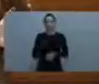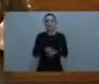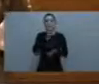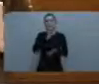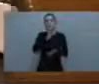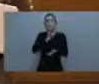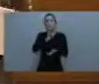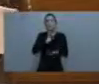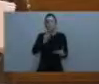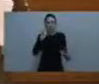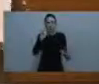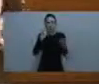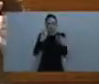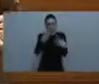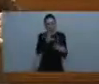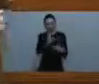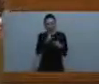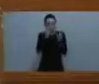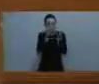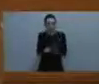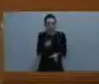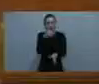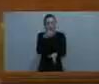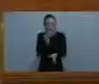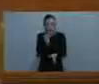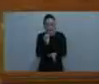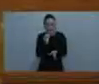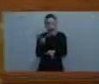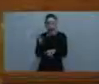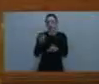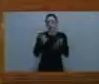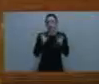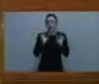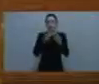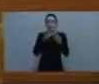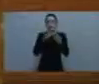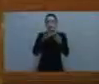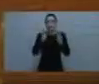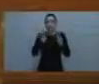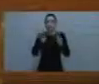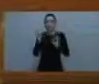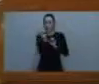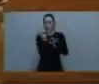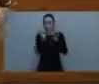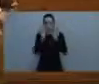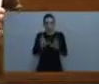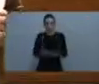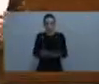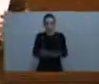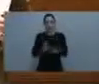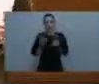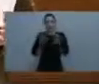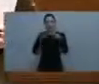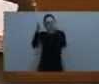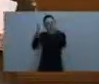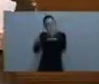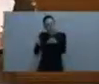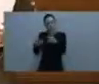histórico, al igual que Pedro Sánchez, en eso están ustedes absolutamente a la par, debe explicar a esta Cámara